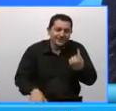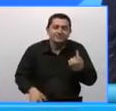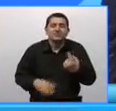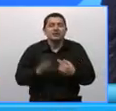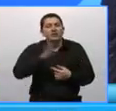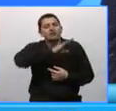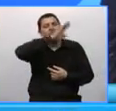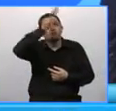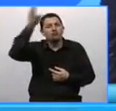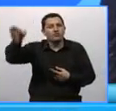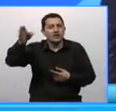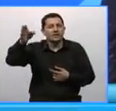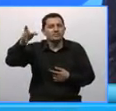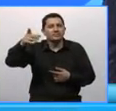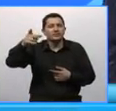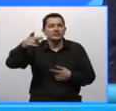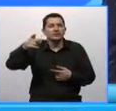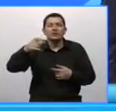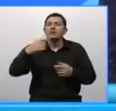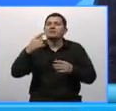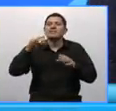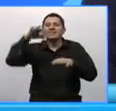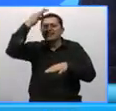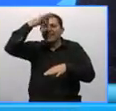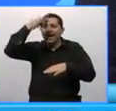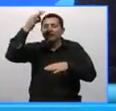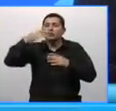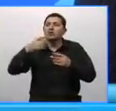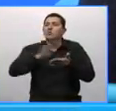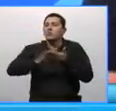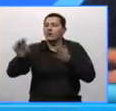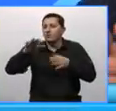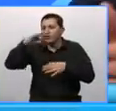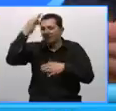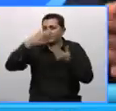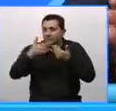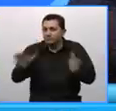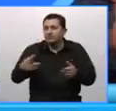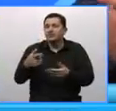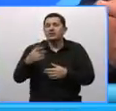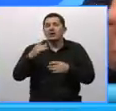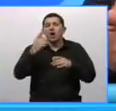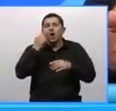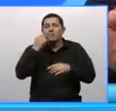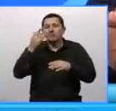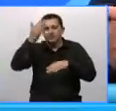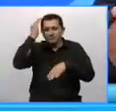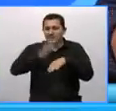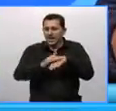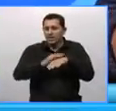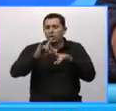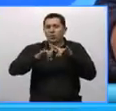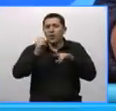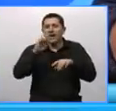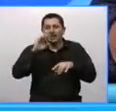Yendo al estreno de Weinreich y Los Frustrados, Sebastián Weinreich una vez más presenta su obra teatral y Mona le hizo